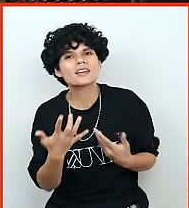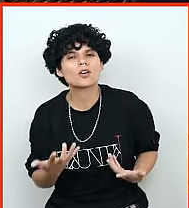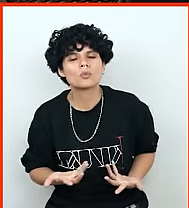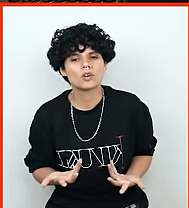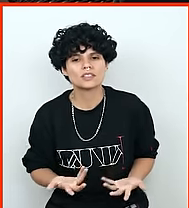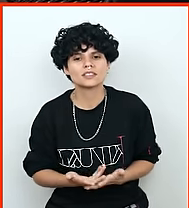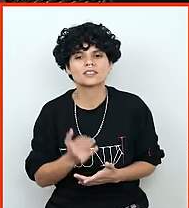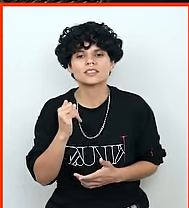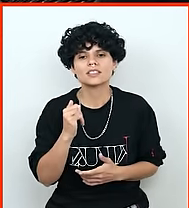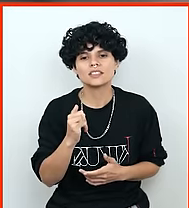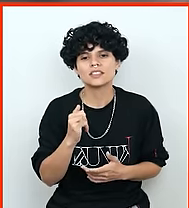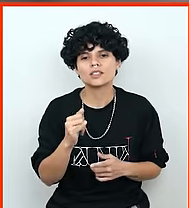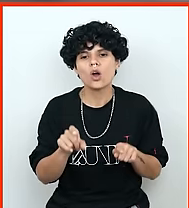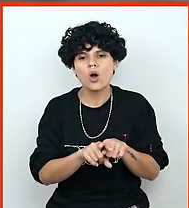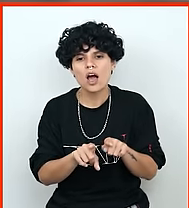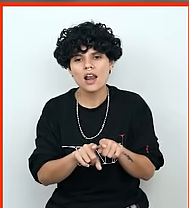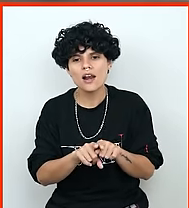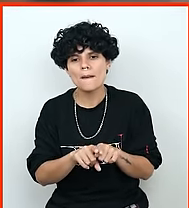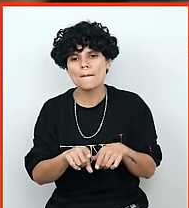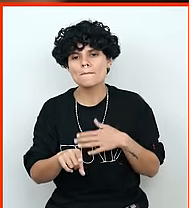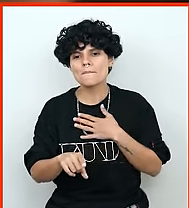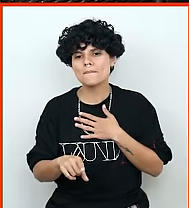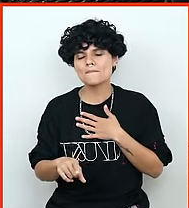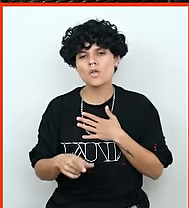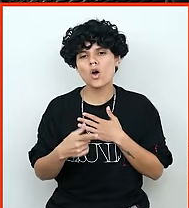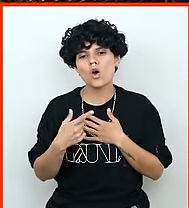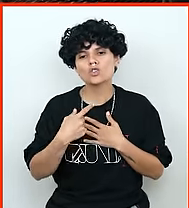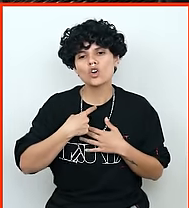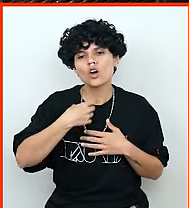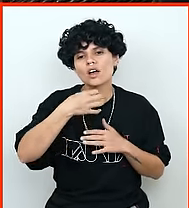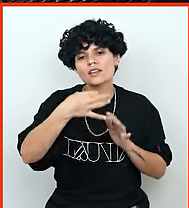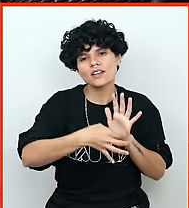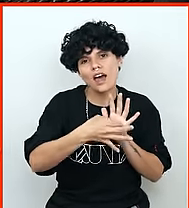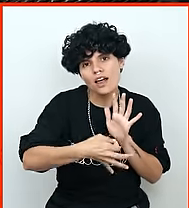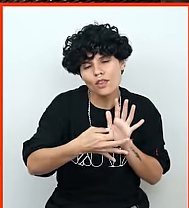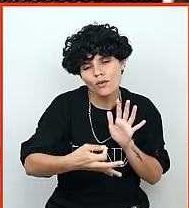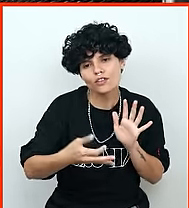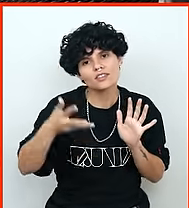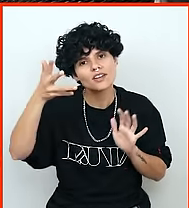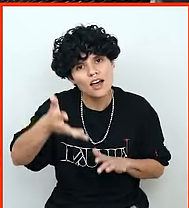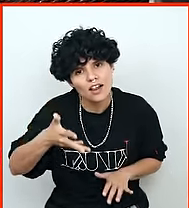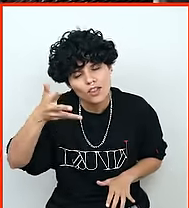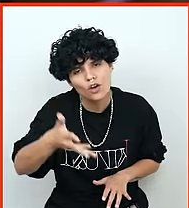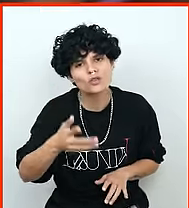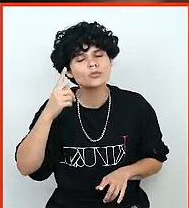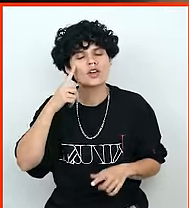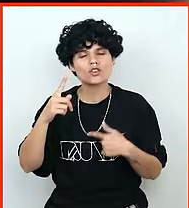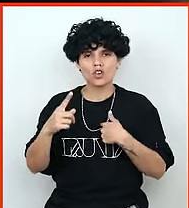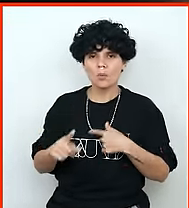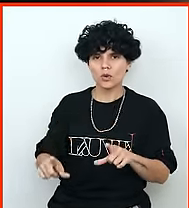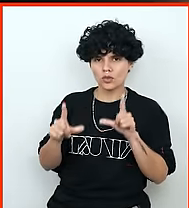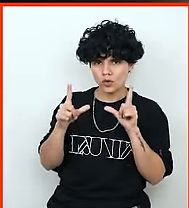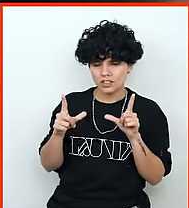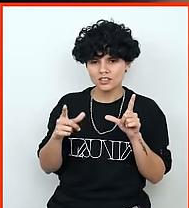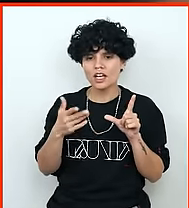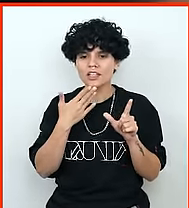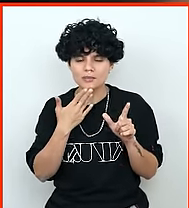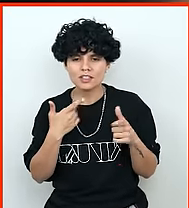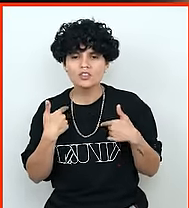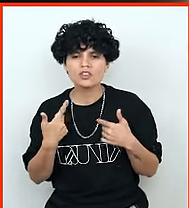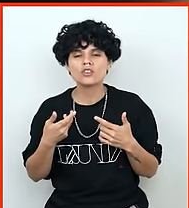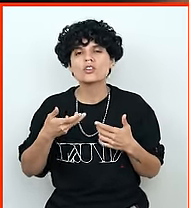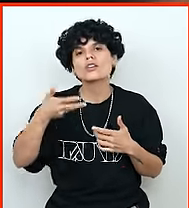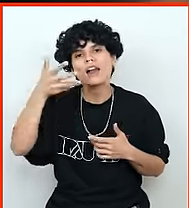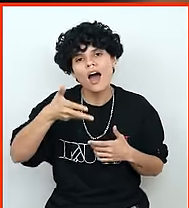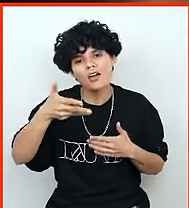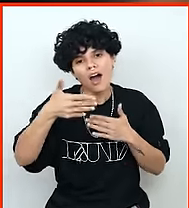conmigo mismo, pero ocupo una forma de narrador, personaje en el cual soy yo el protagonista en realidad. Entonces,